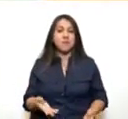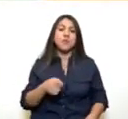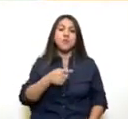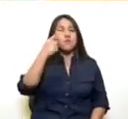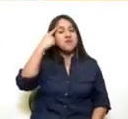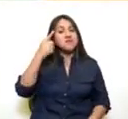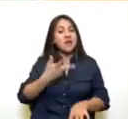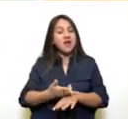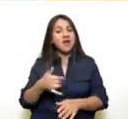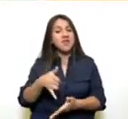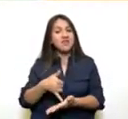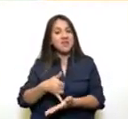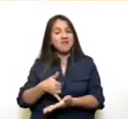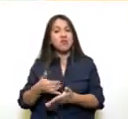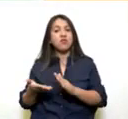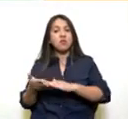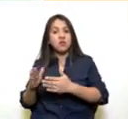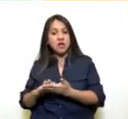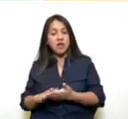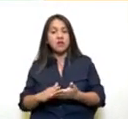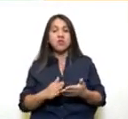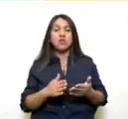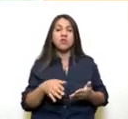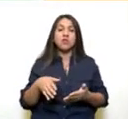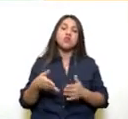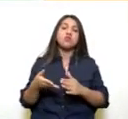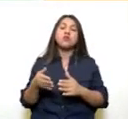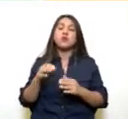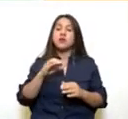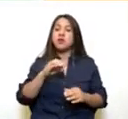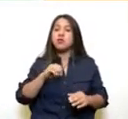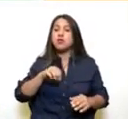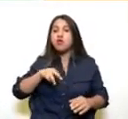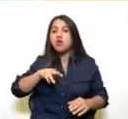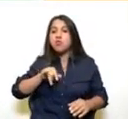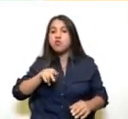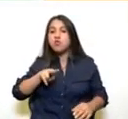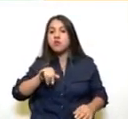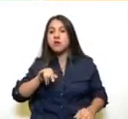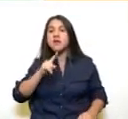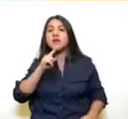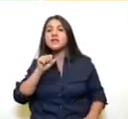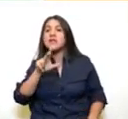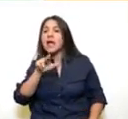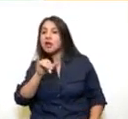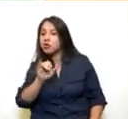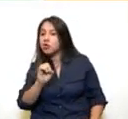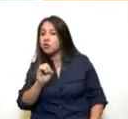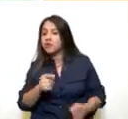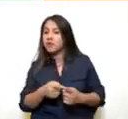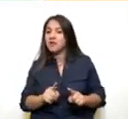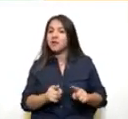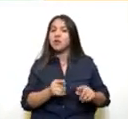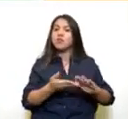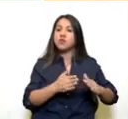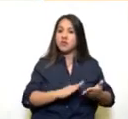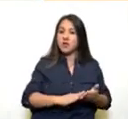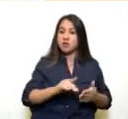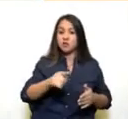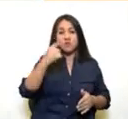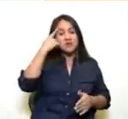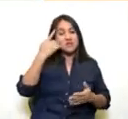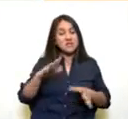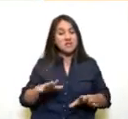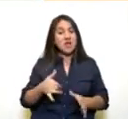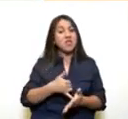lo comunitario la comunidad en estas últimas décadas porque está claro que se ha fortalecido el mercado incluso el estado para poder mejorar algunos aspectos pero